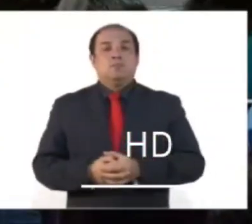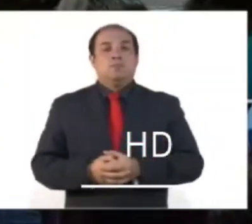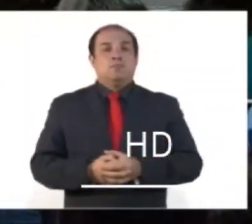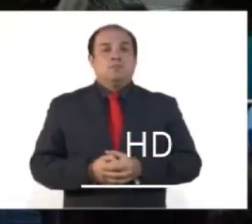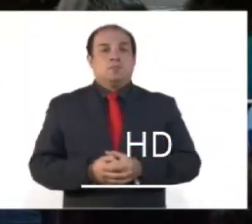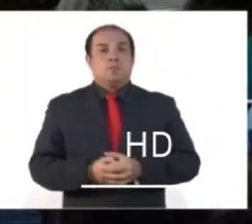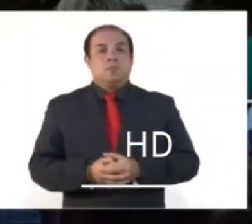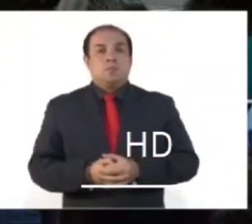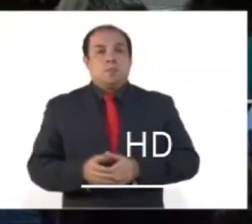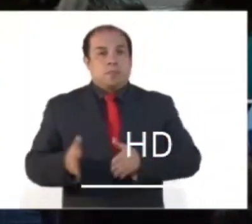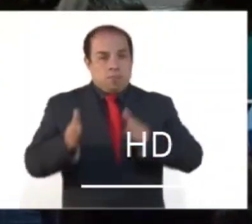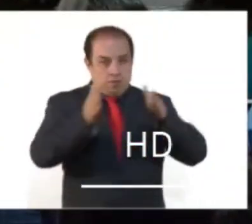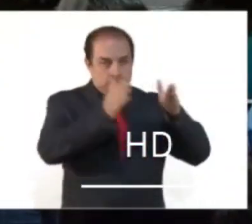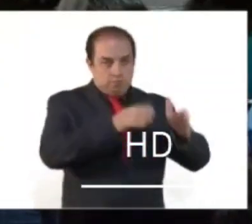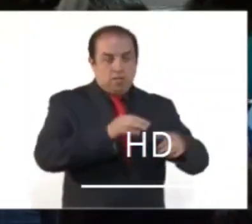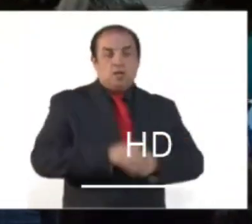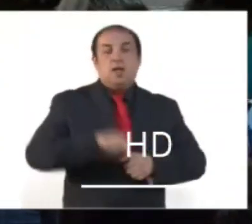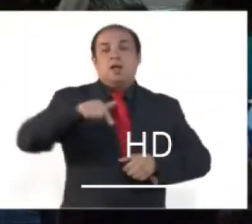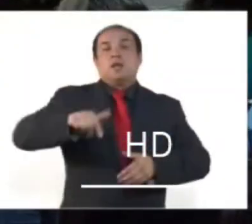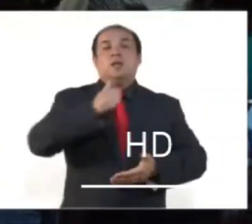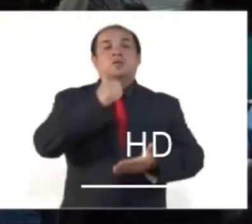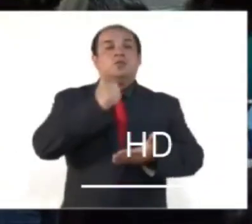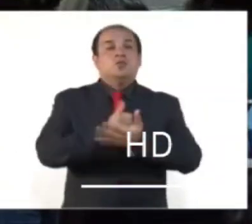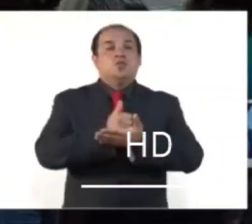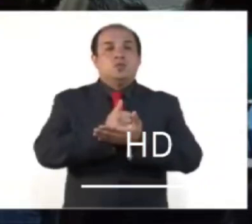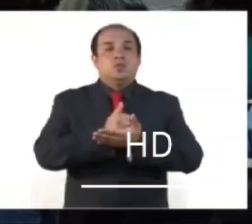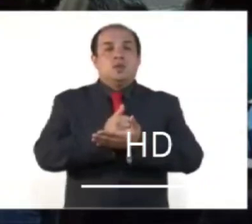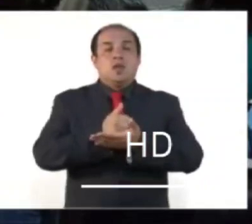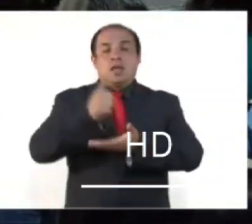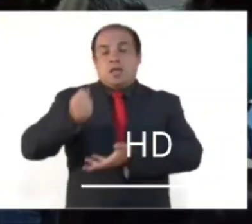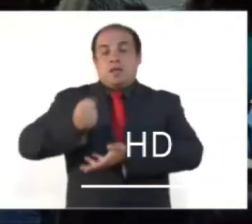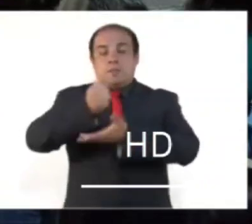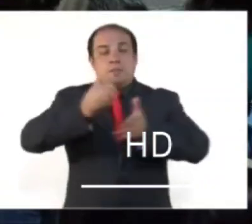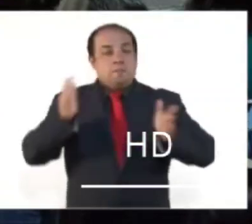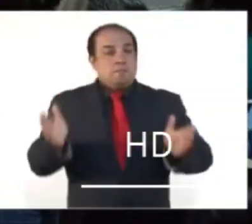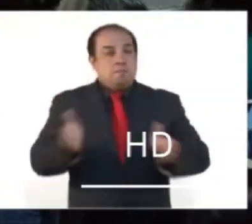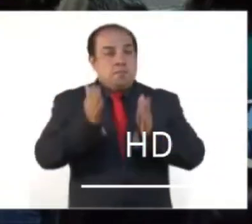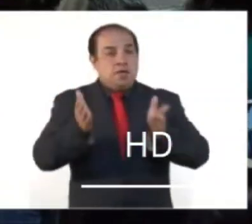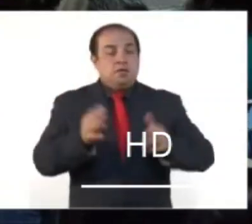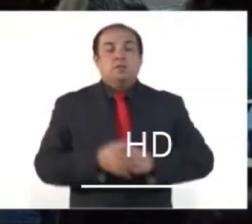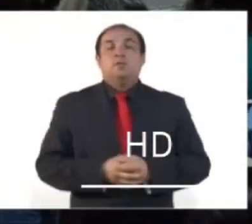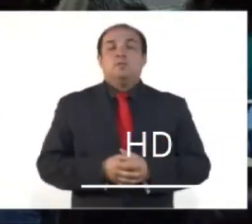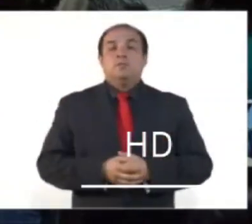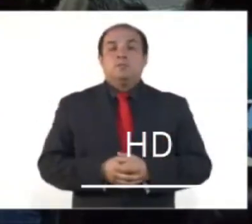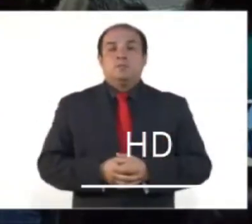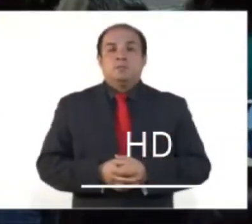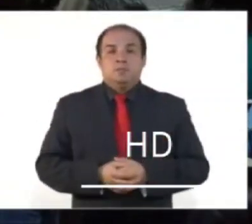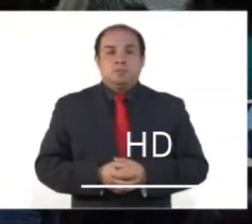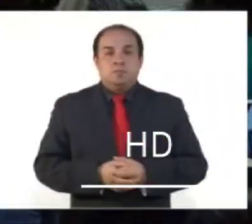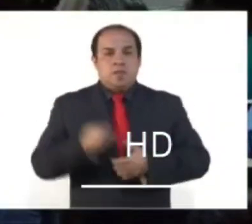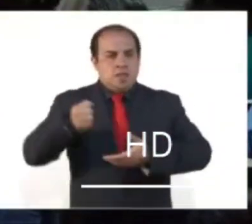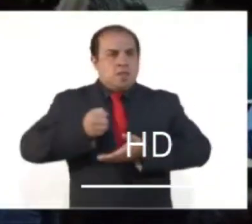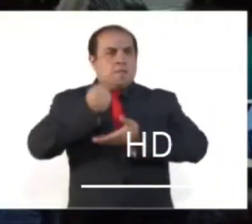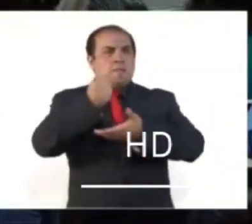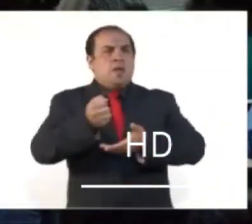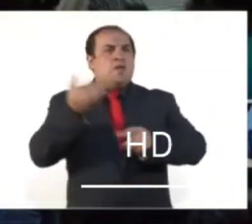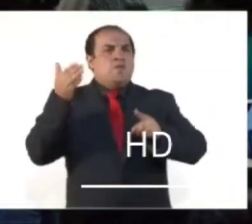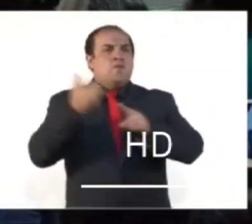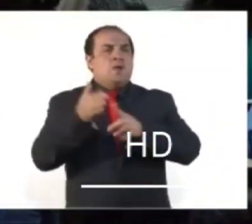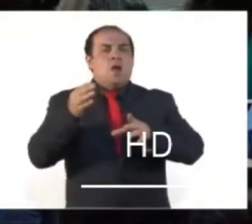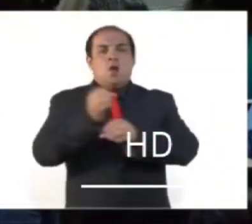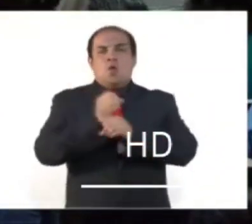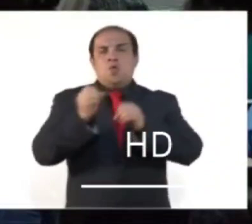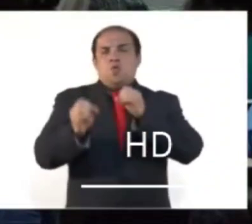lado, somos una ciudad que fomenta la inversión y la creación de infraestructura. La inversión en